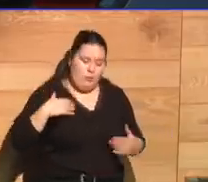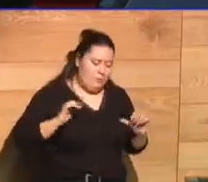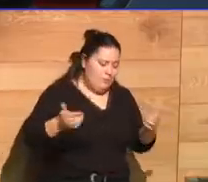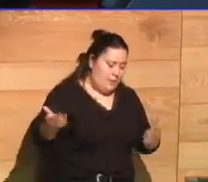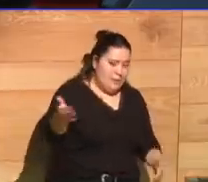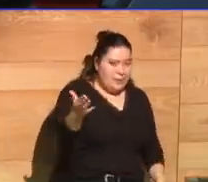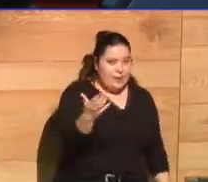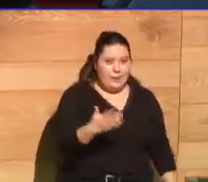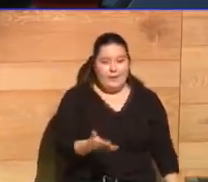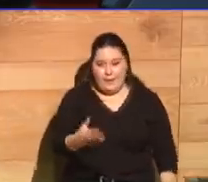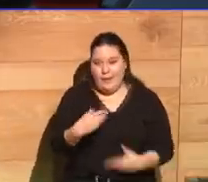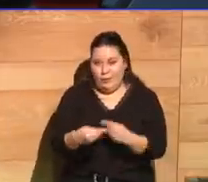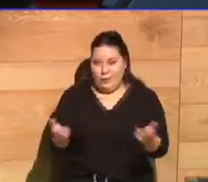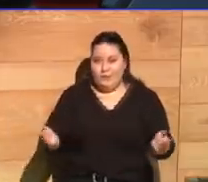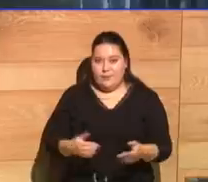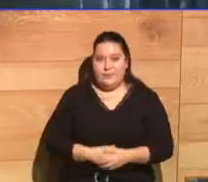No, adelante, por favor.